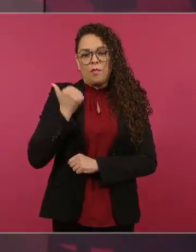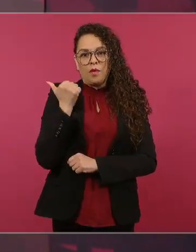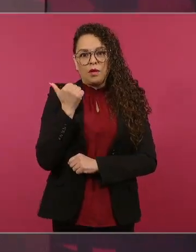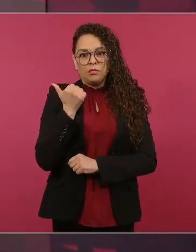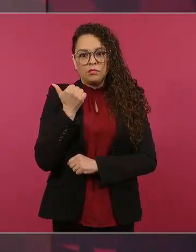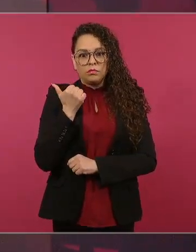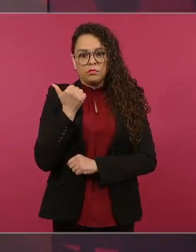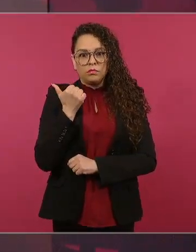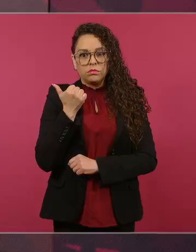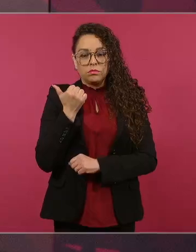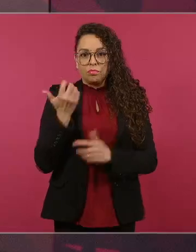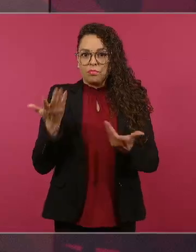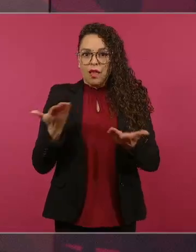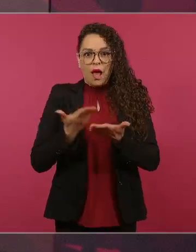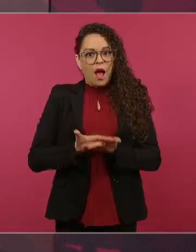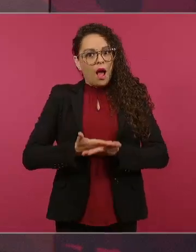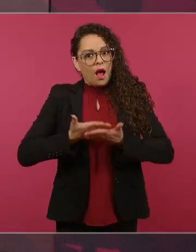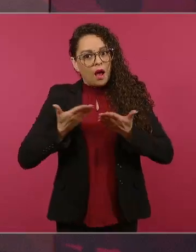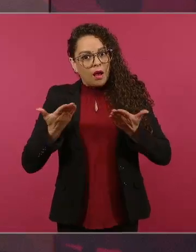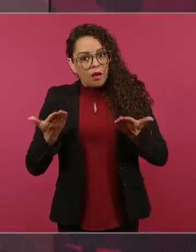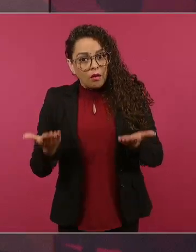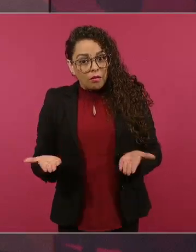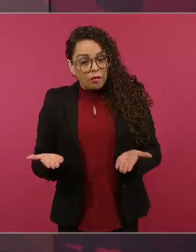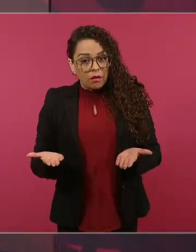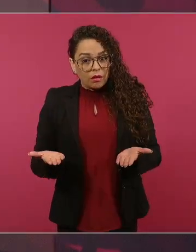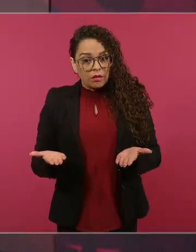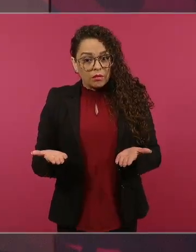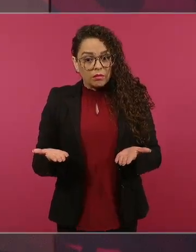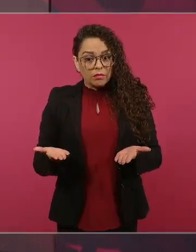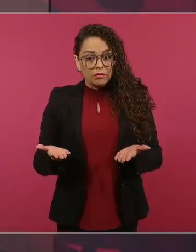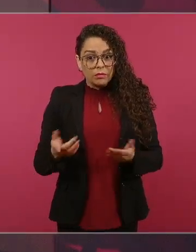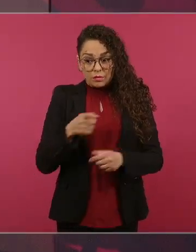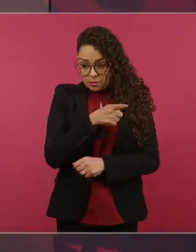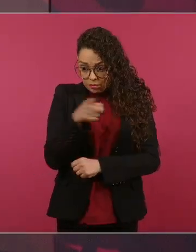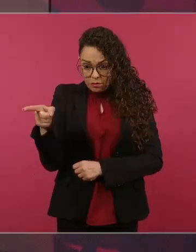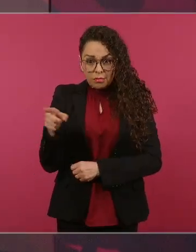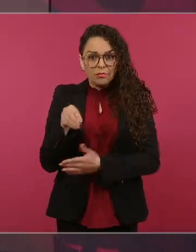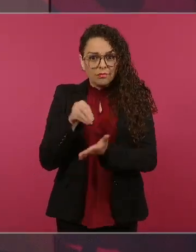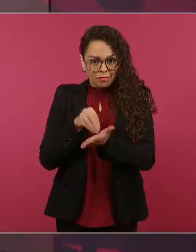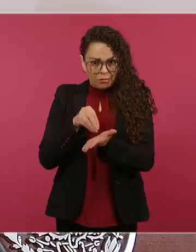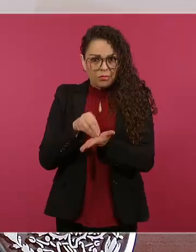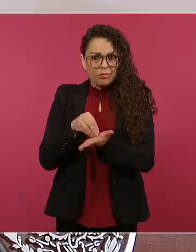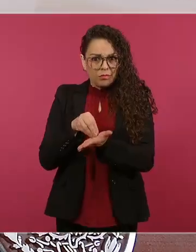Y son los que ahora todavía les ayudan.